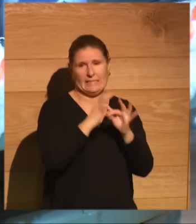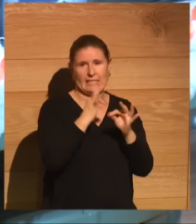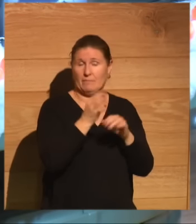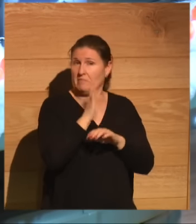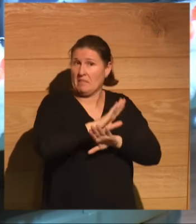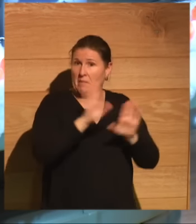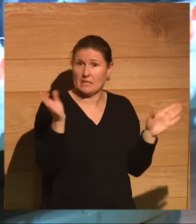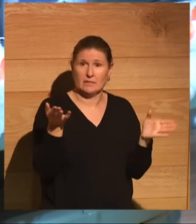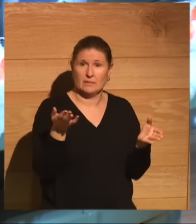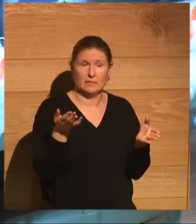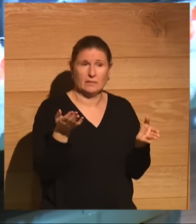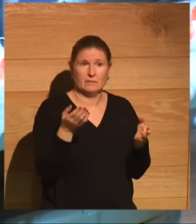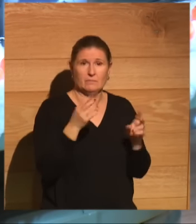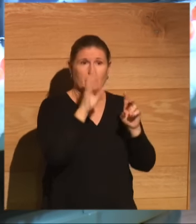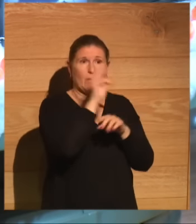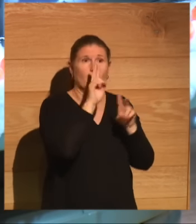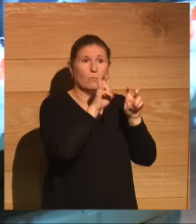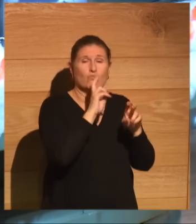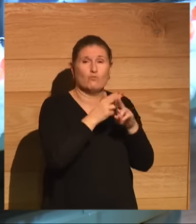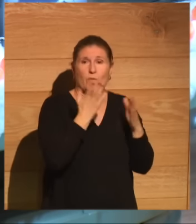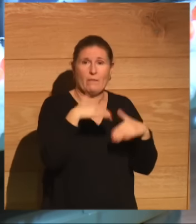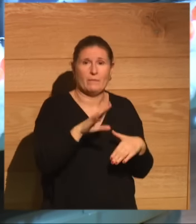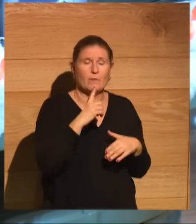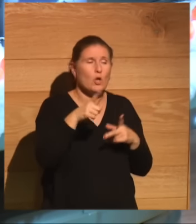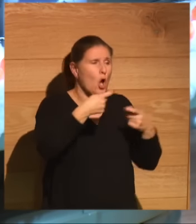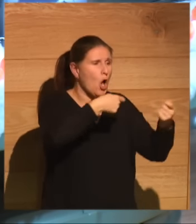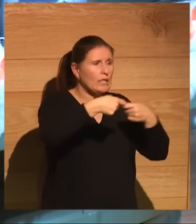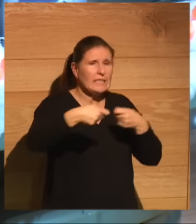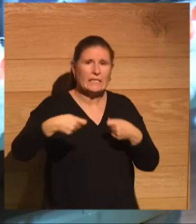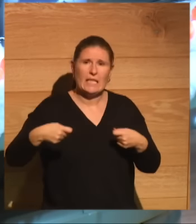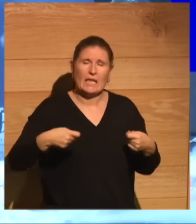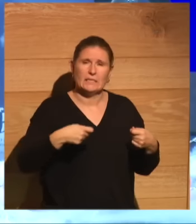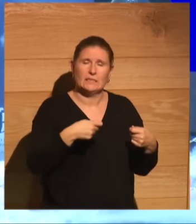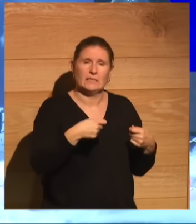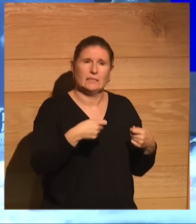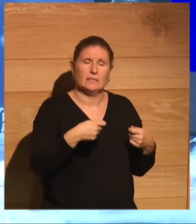está, esto era todo. A la vez, en las tiendas empezaron a salir.